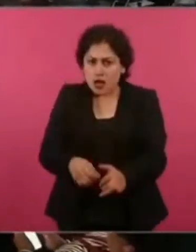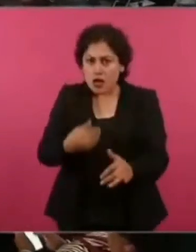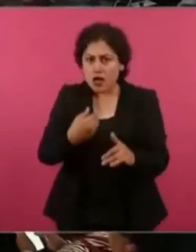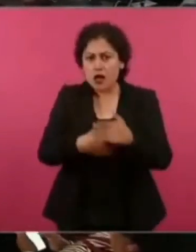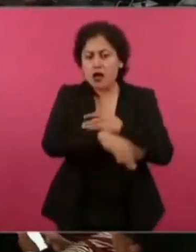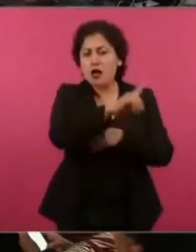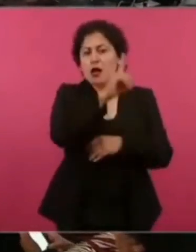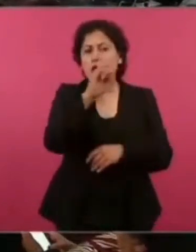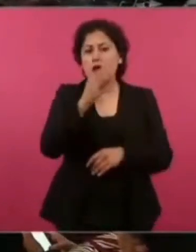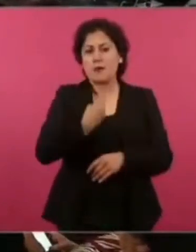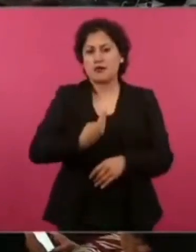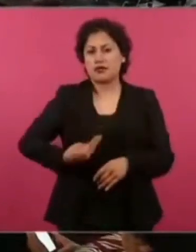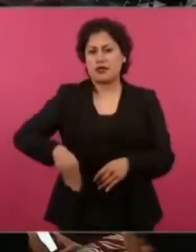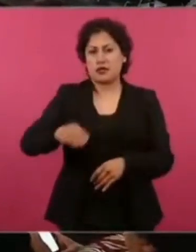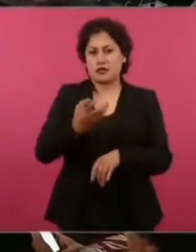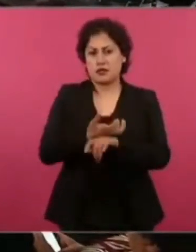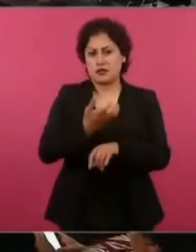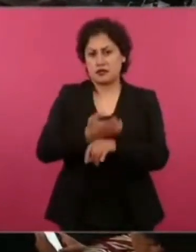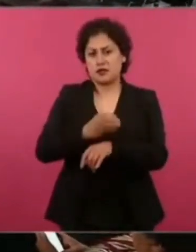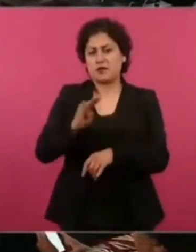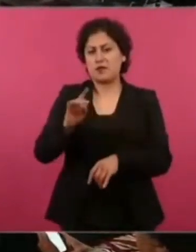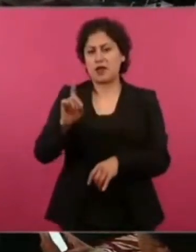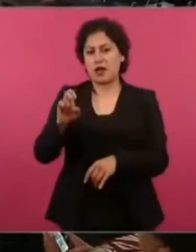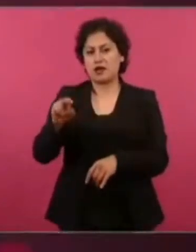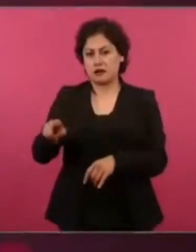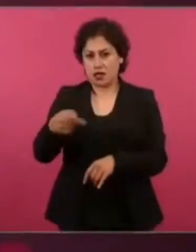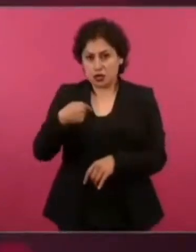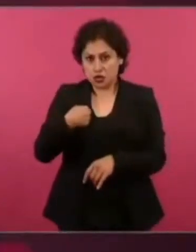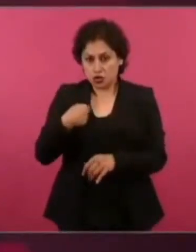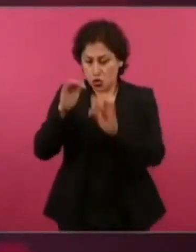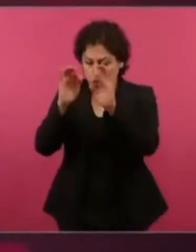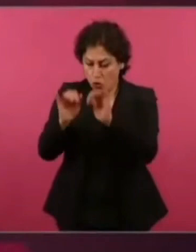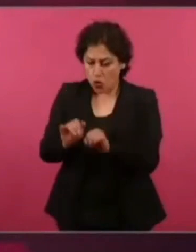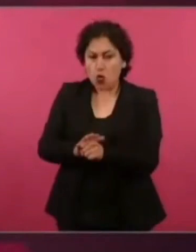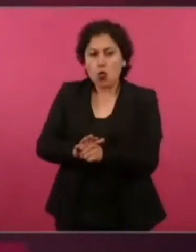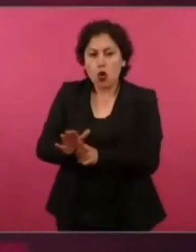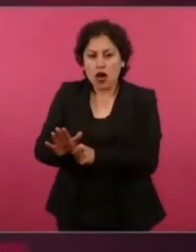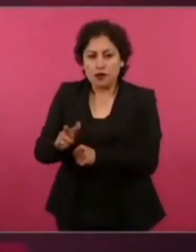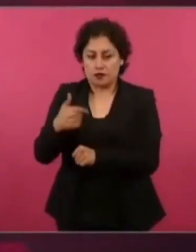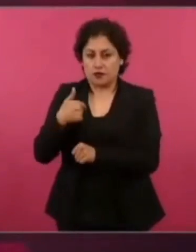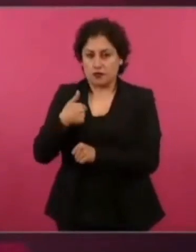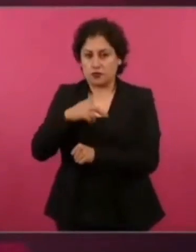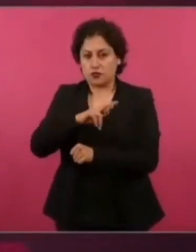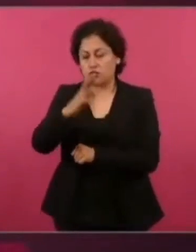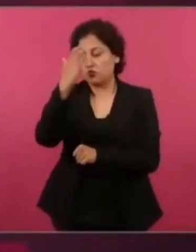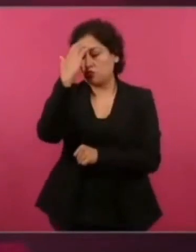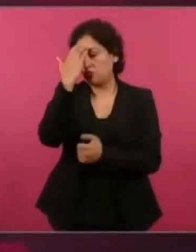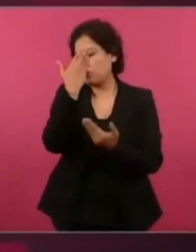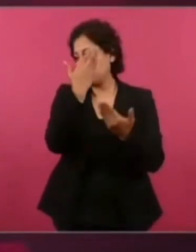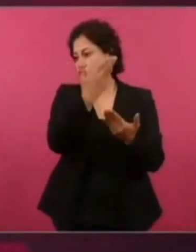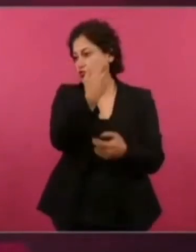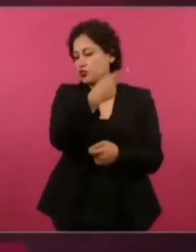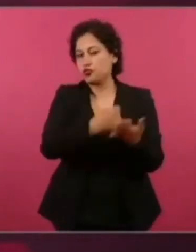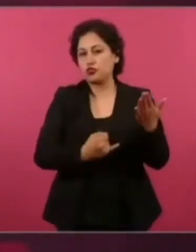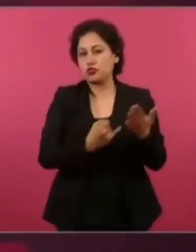hago un reconocimiento por dos decisiones que ha tomado.